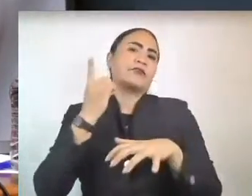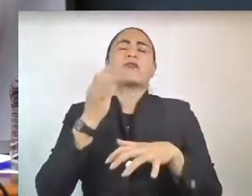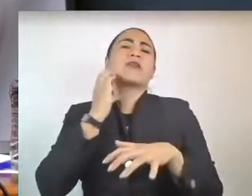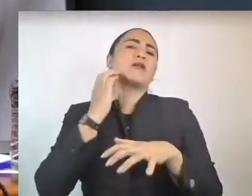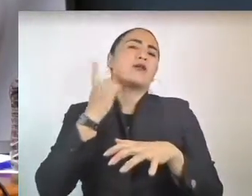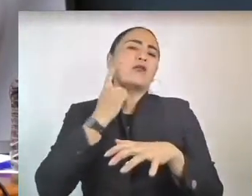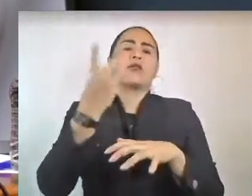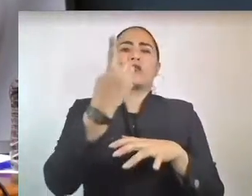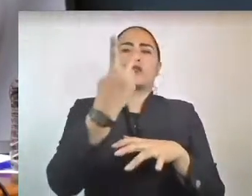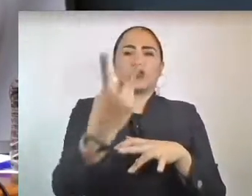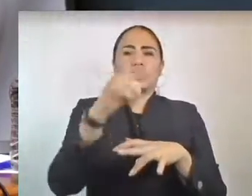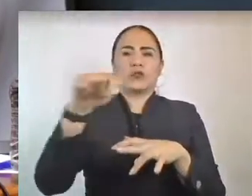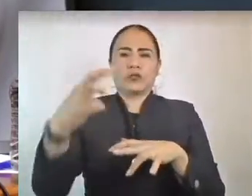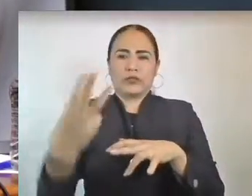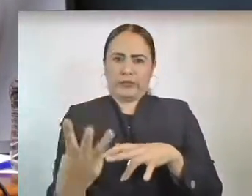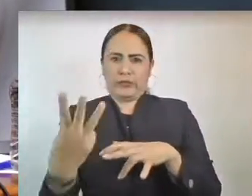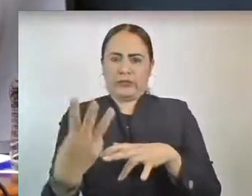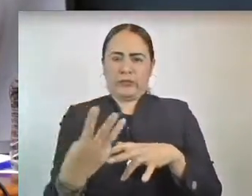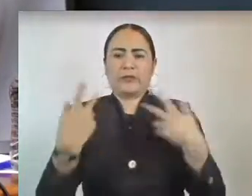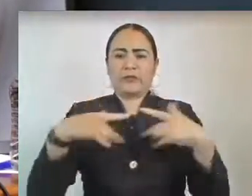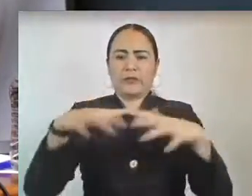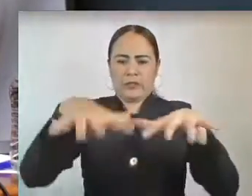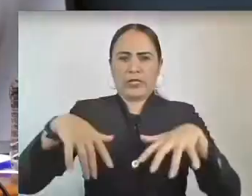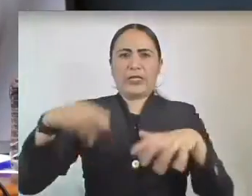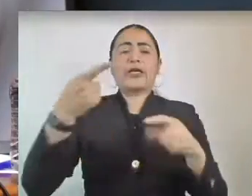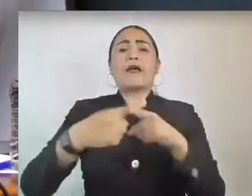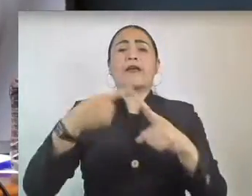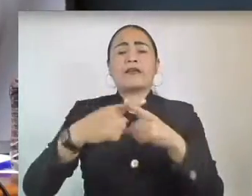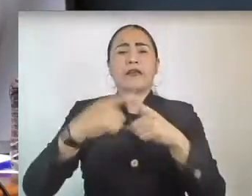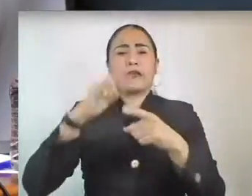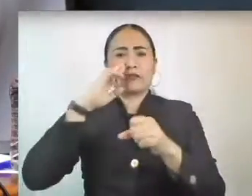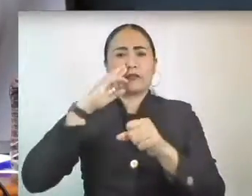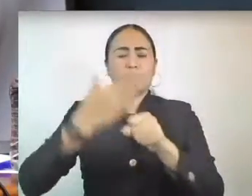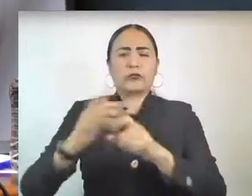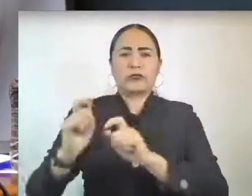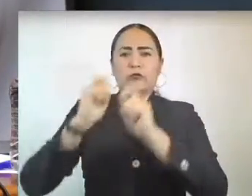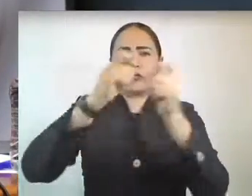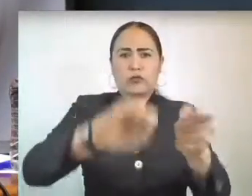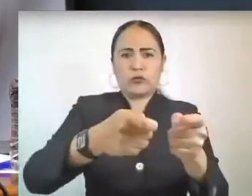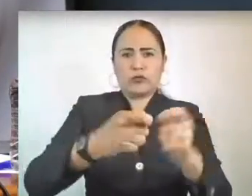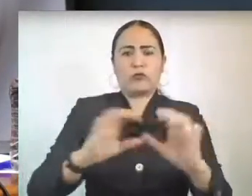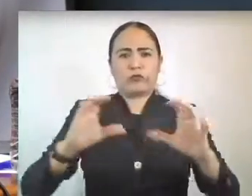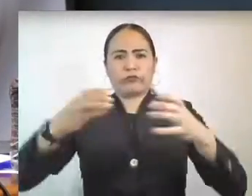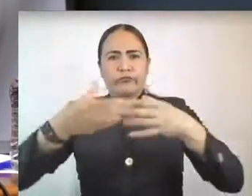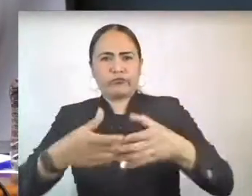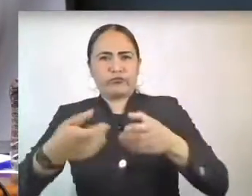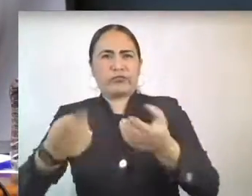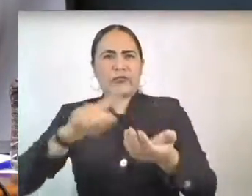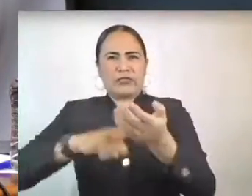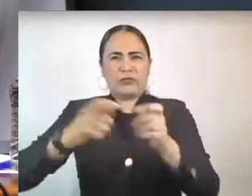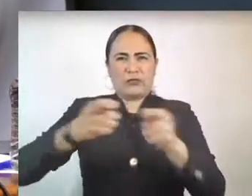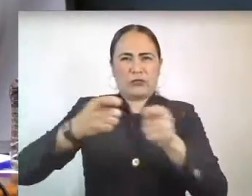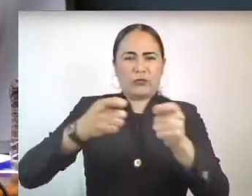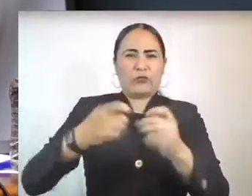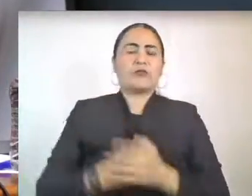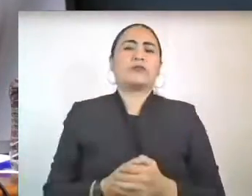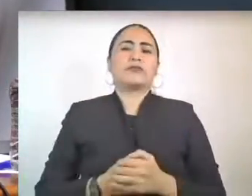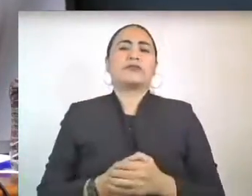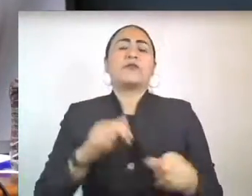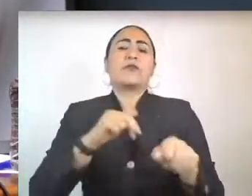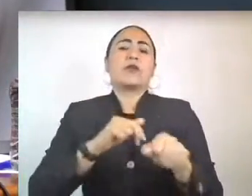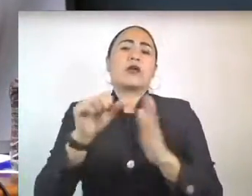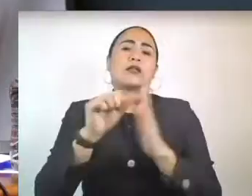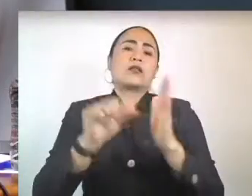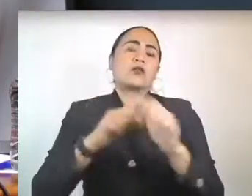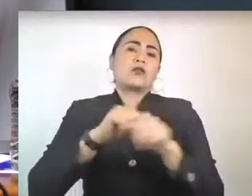miembros presentes a quien ocupará la titularidad del órgano interno de control, materia del presente acuerdo. Artículo 3.